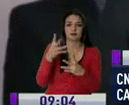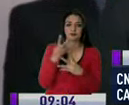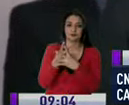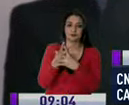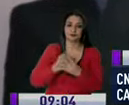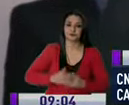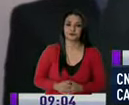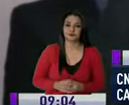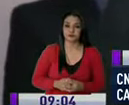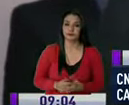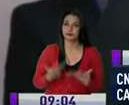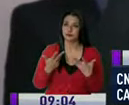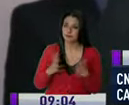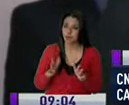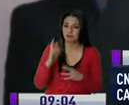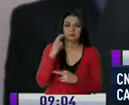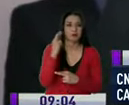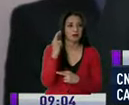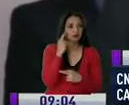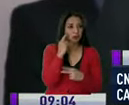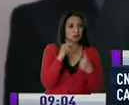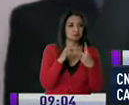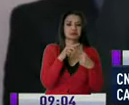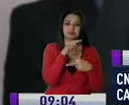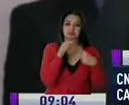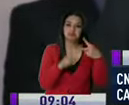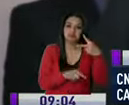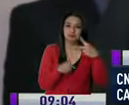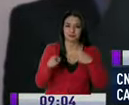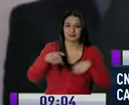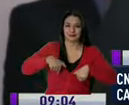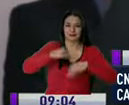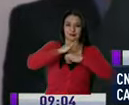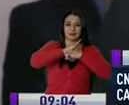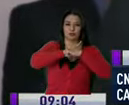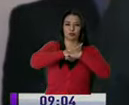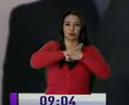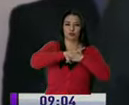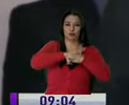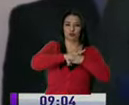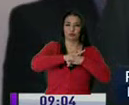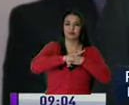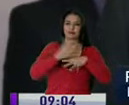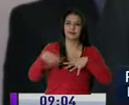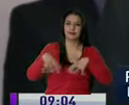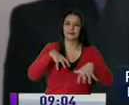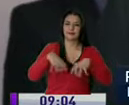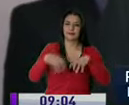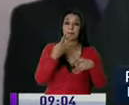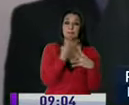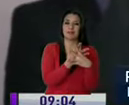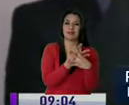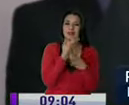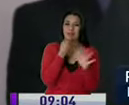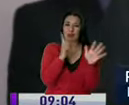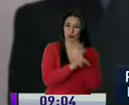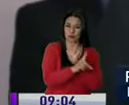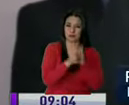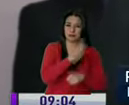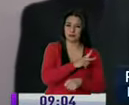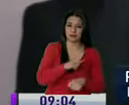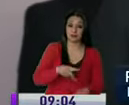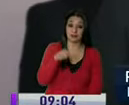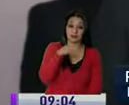ha dado la razón a las instituciones que ejercemos la titularidad de la acción penal y la acusación particular en los grados